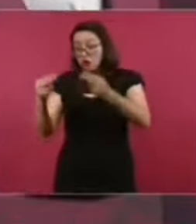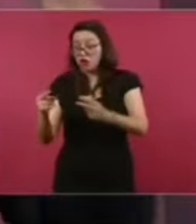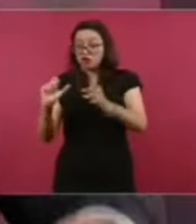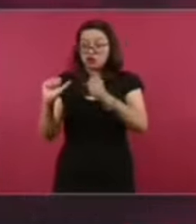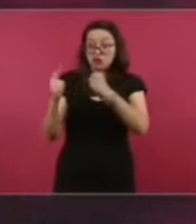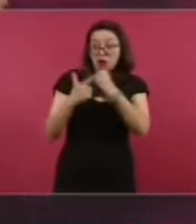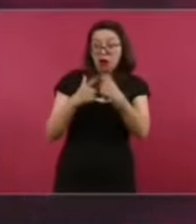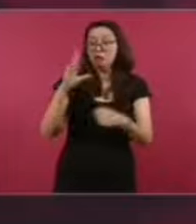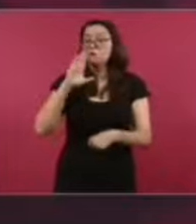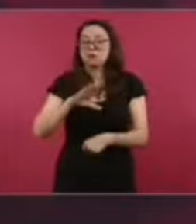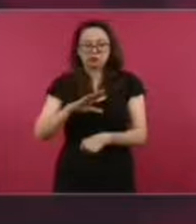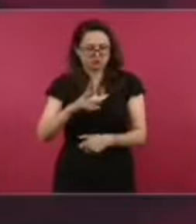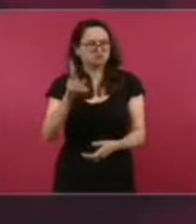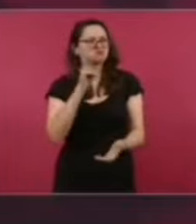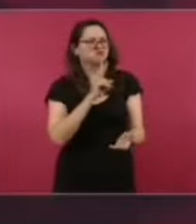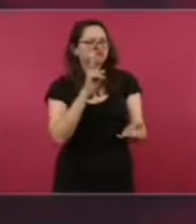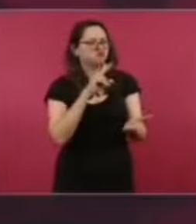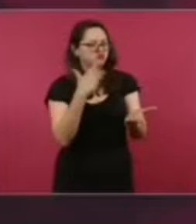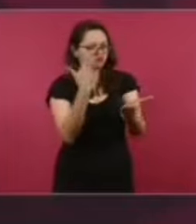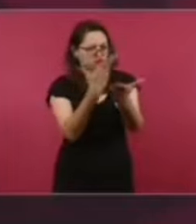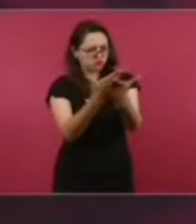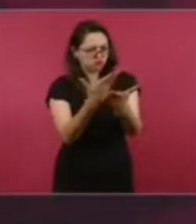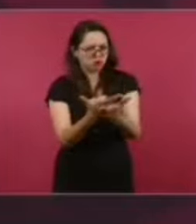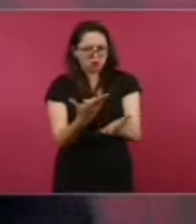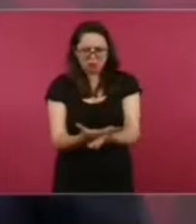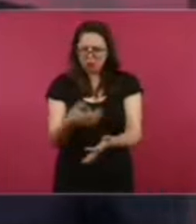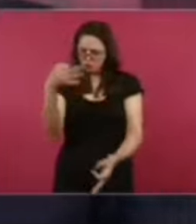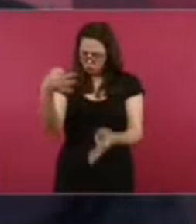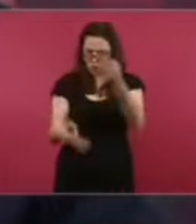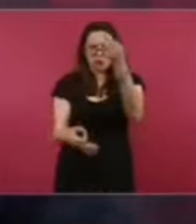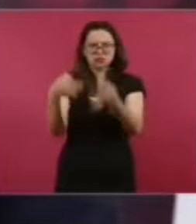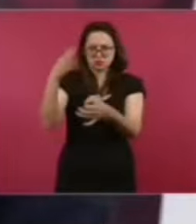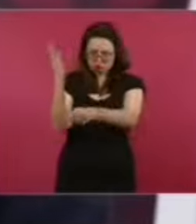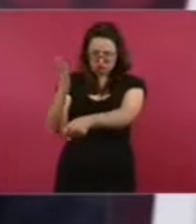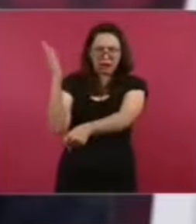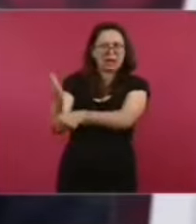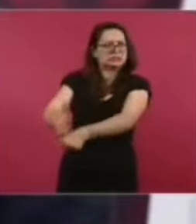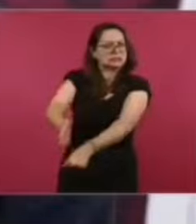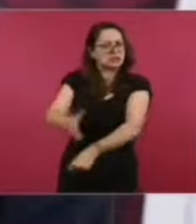que sean castigados como cualquier ciudadano. Aquí lo planteo,